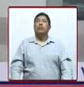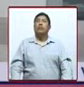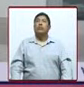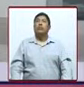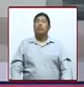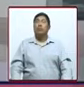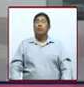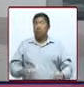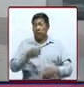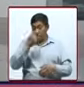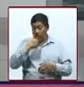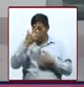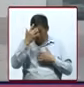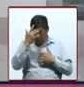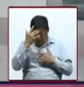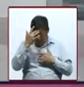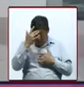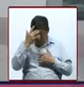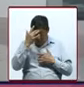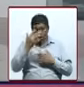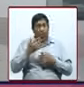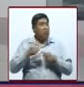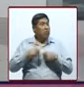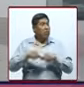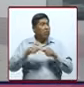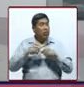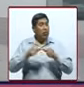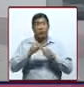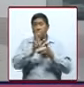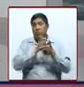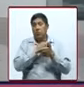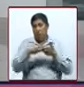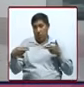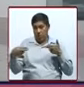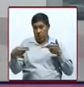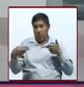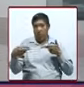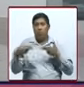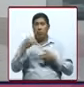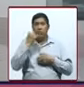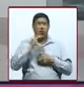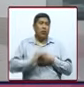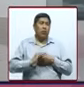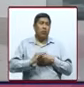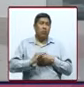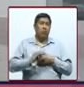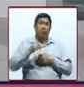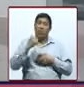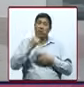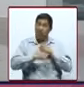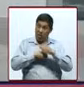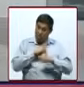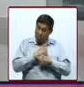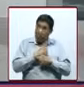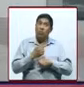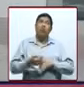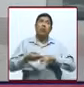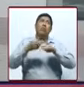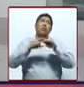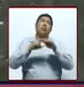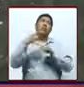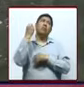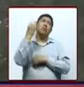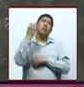Las infecciones respiratorias agudas no dan tregua en Chuquisaca. En menores de 10 años, las cifras incrementó en